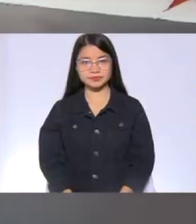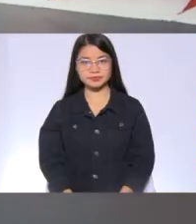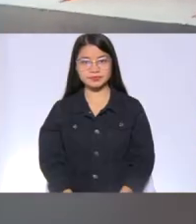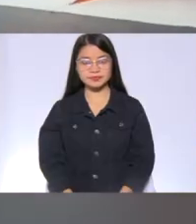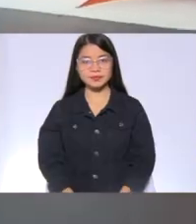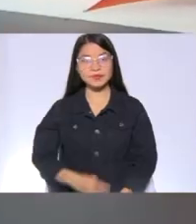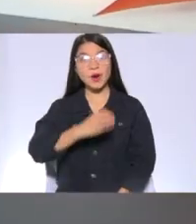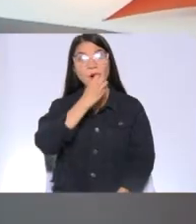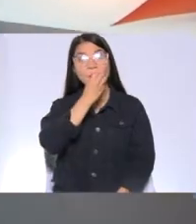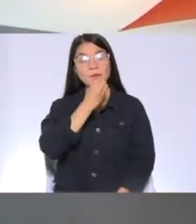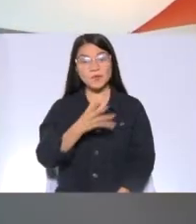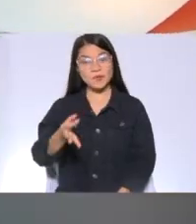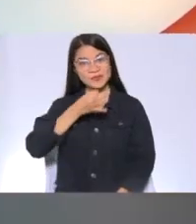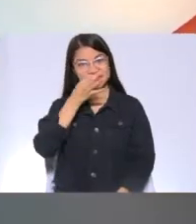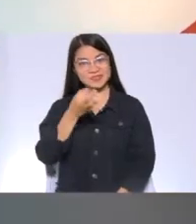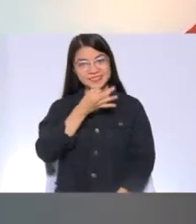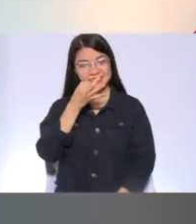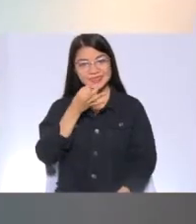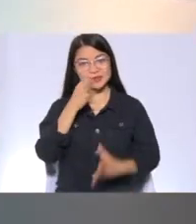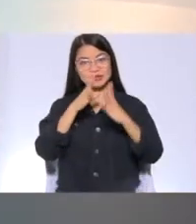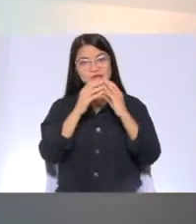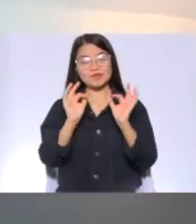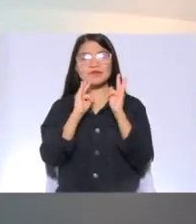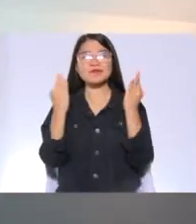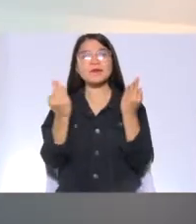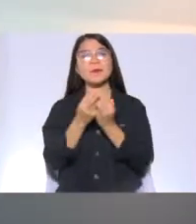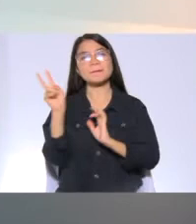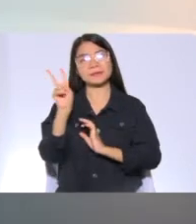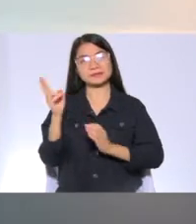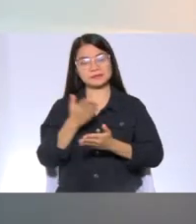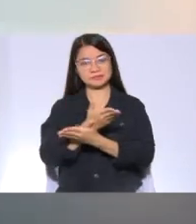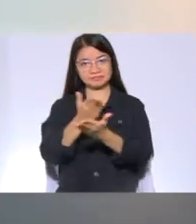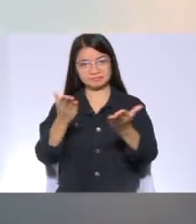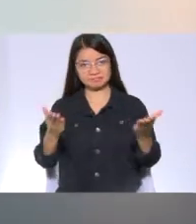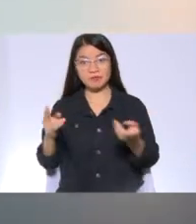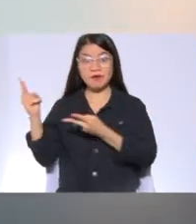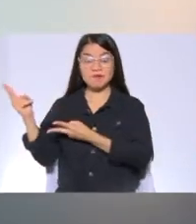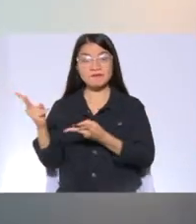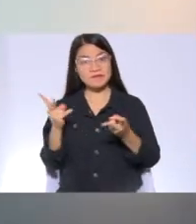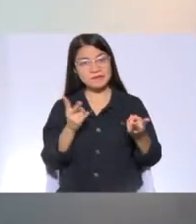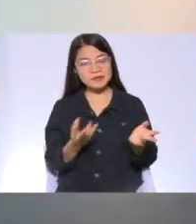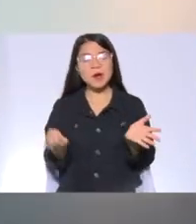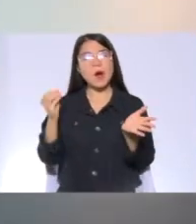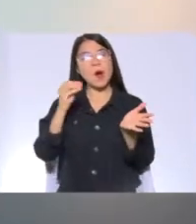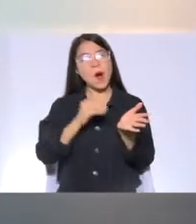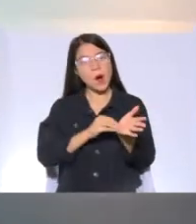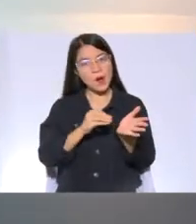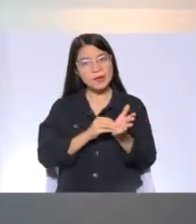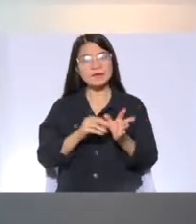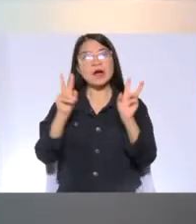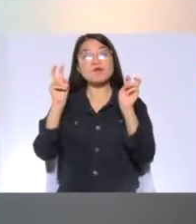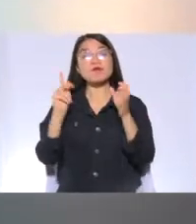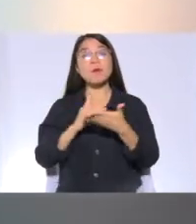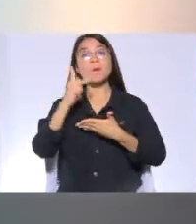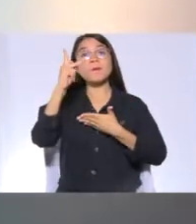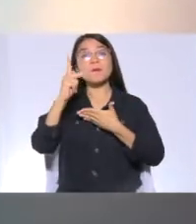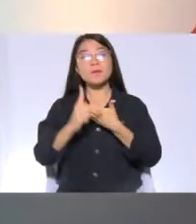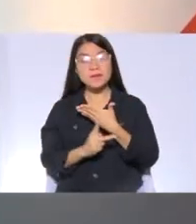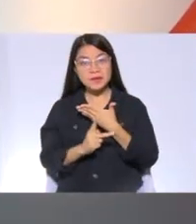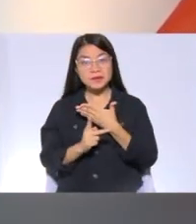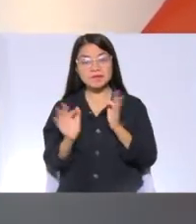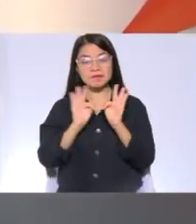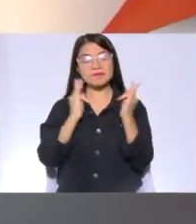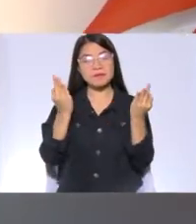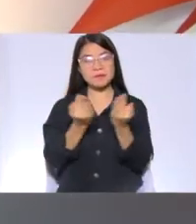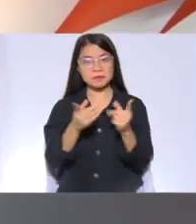¡Muy buenas tardes a toda la familia venezolana! Bienvenida una vez más a una nueva emisión de su